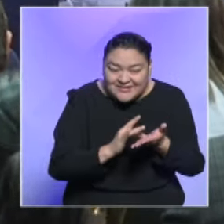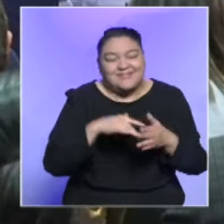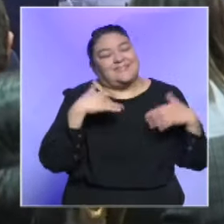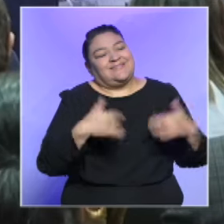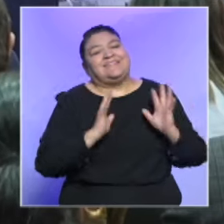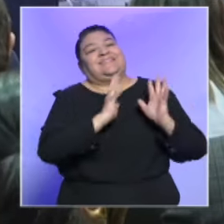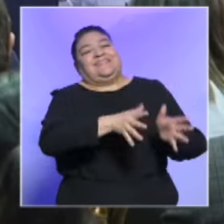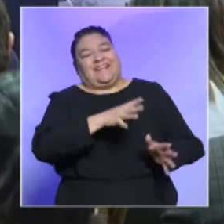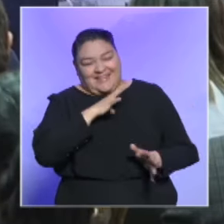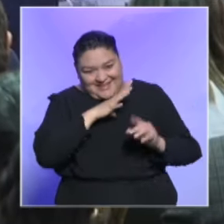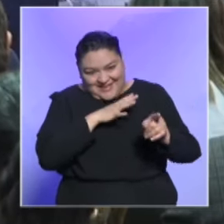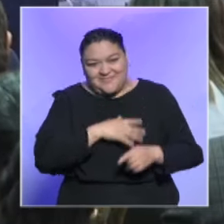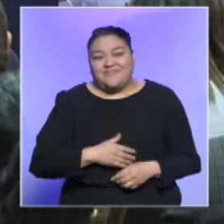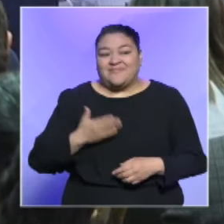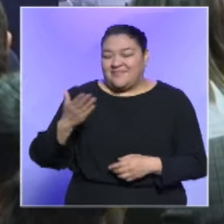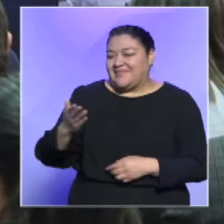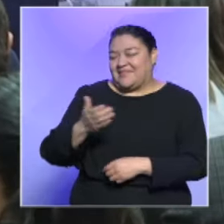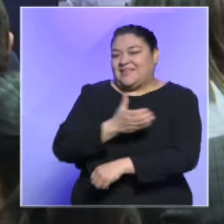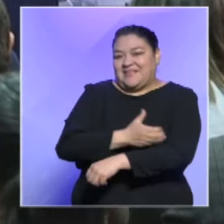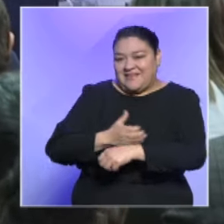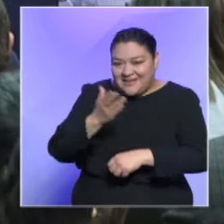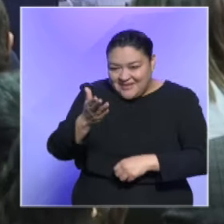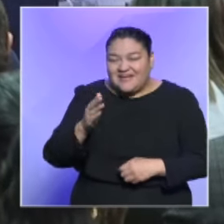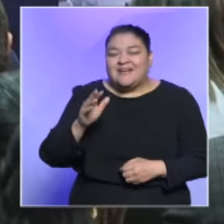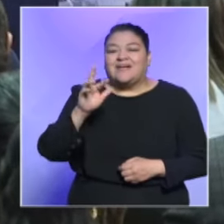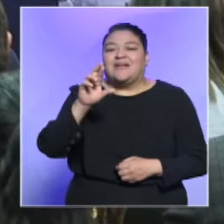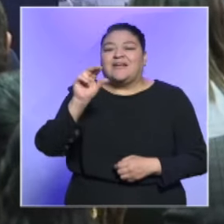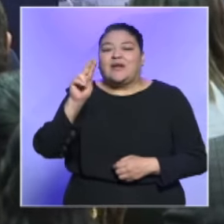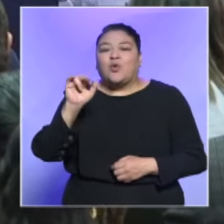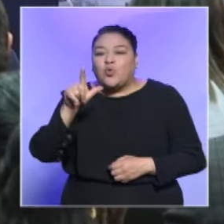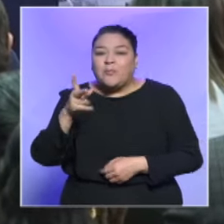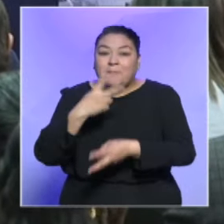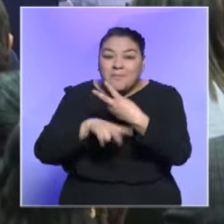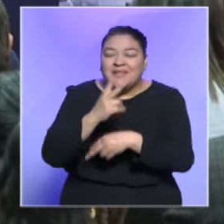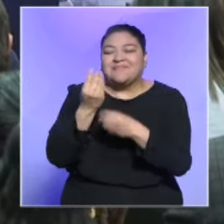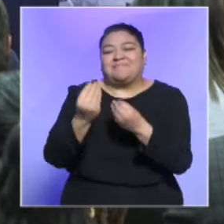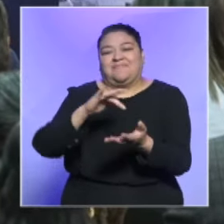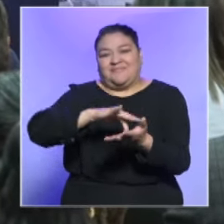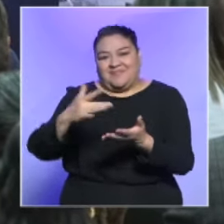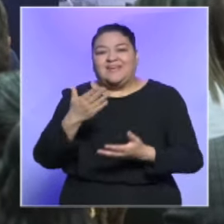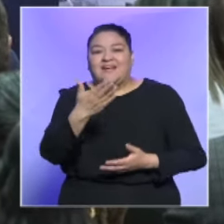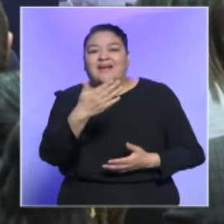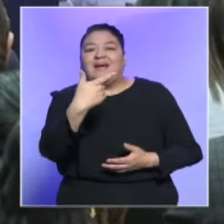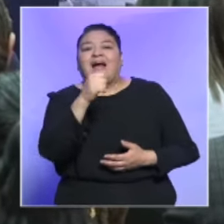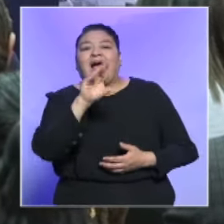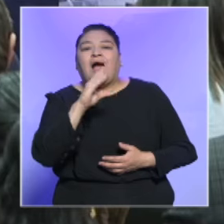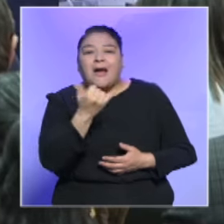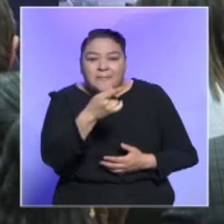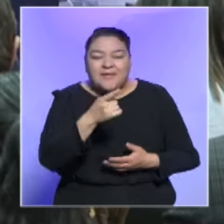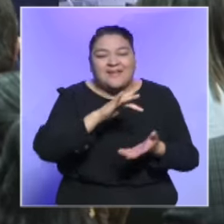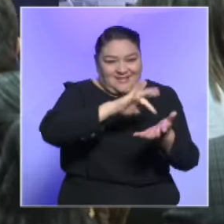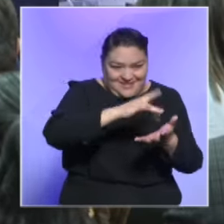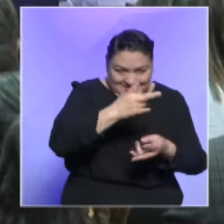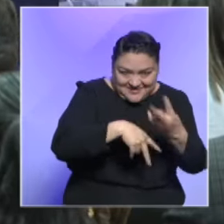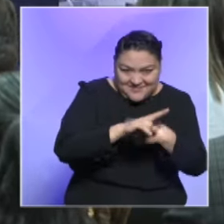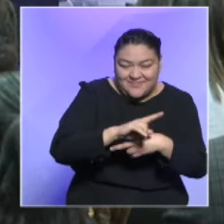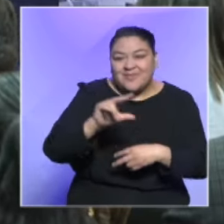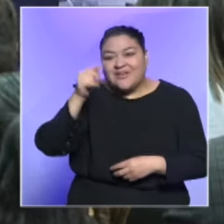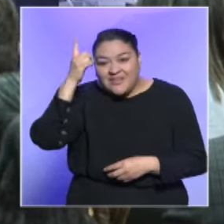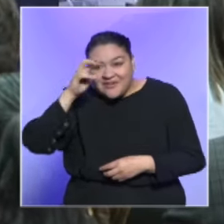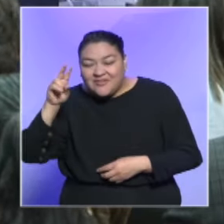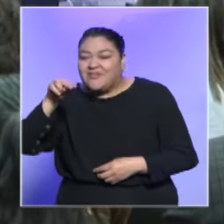doctor Raúl Contreras, querido amigo, qué gran honor que nos acompañes, a la doctora Gaby Rubalcaba. Mi querido doctor Santiago